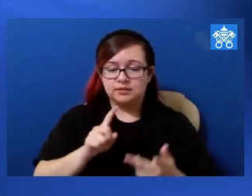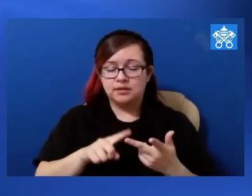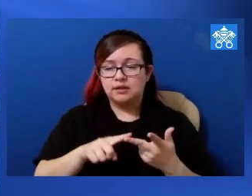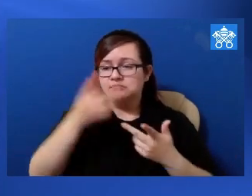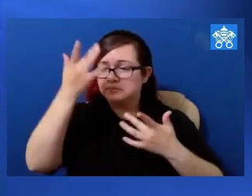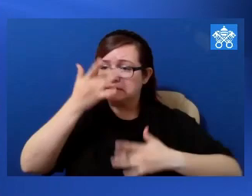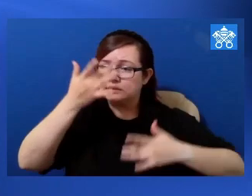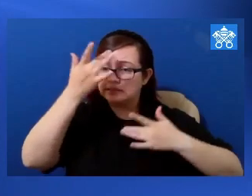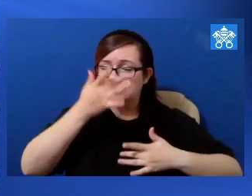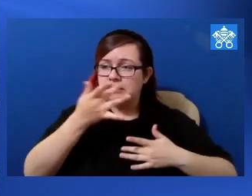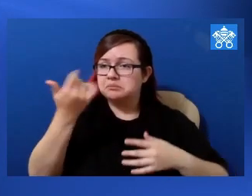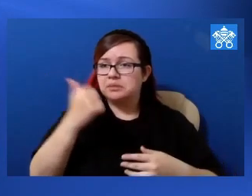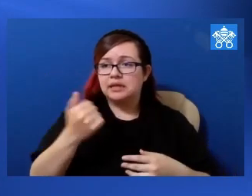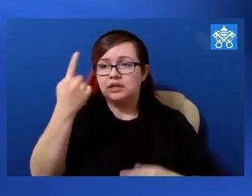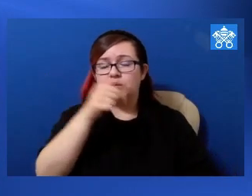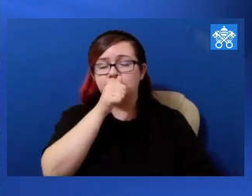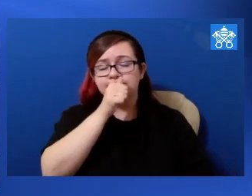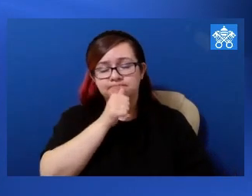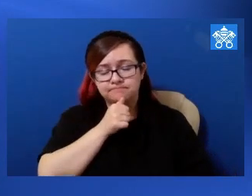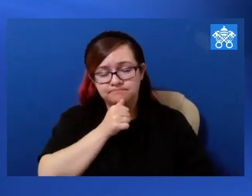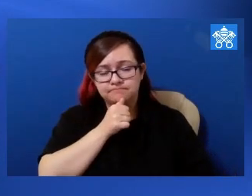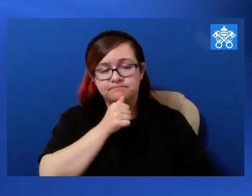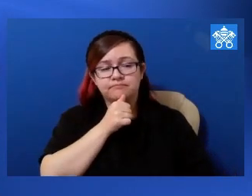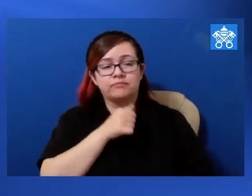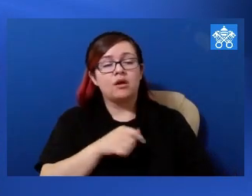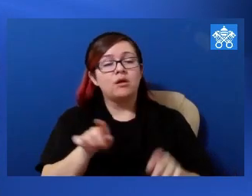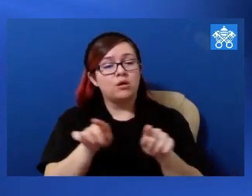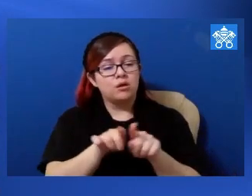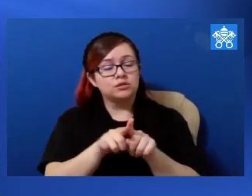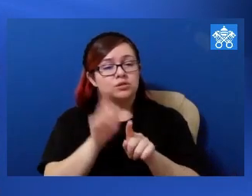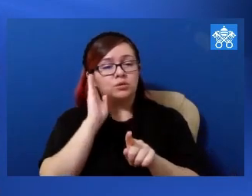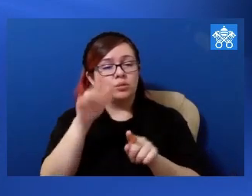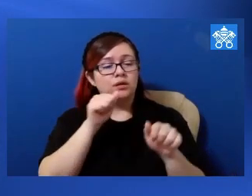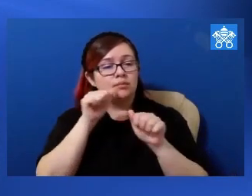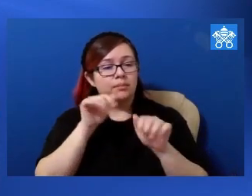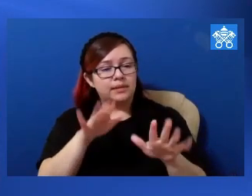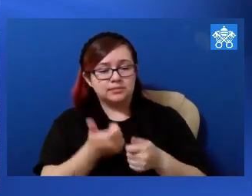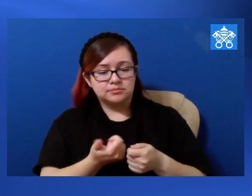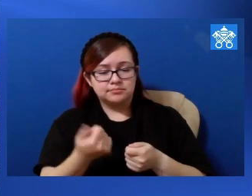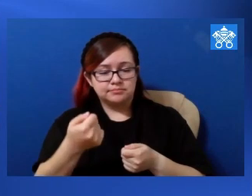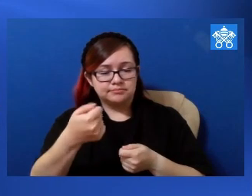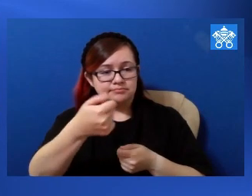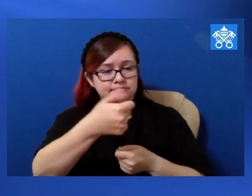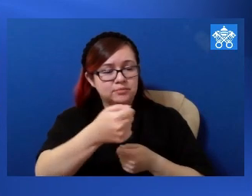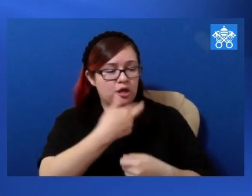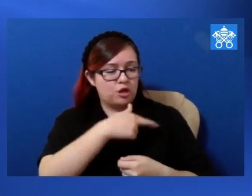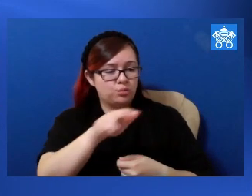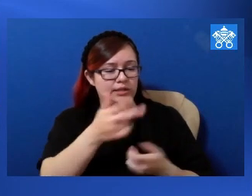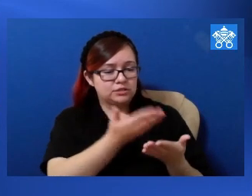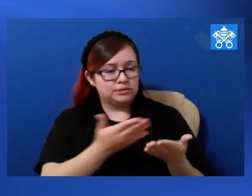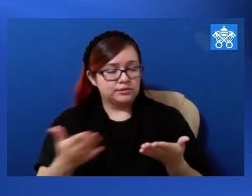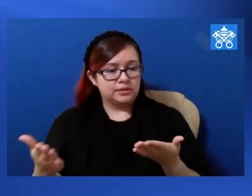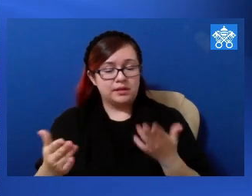a los ancianos, a los enfermos y a cuantos sufren. Bendice también los rosarios